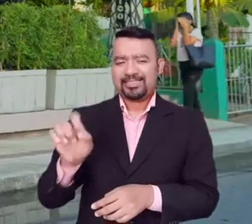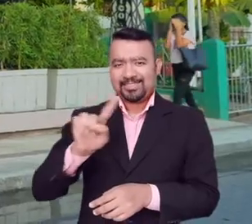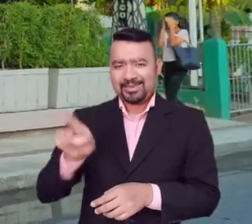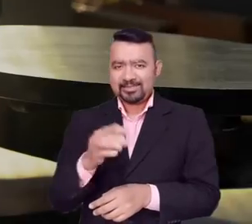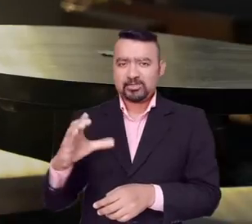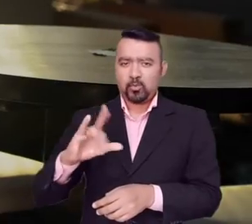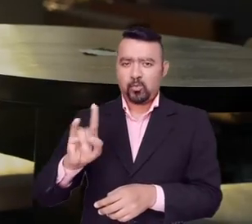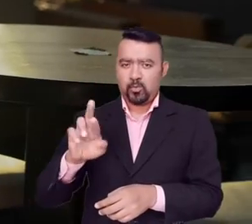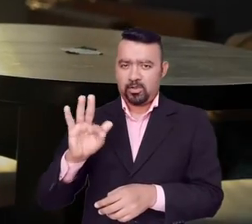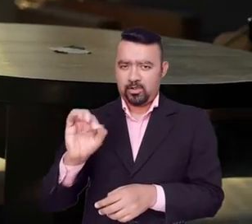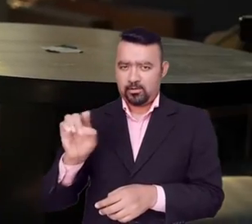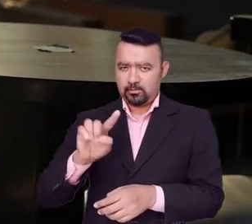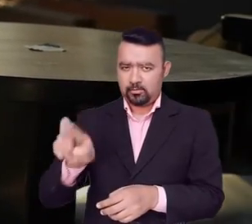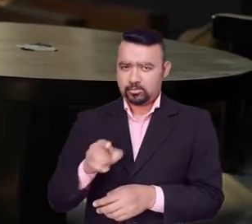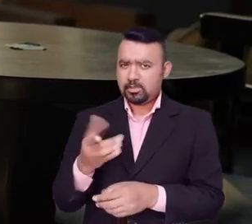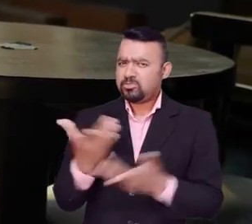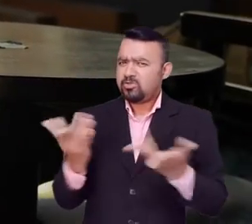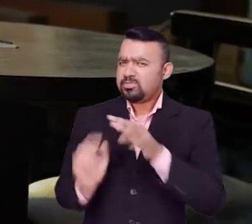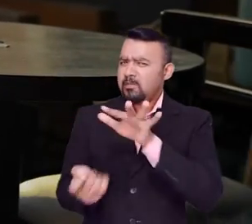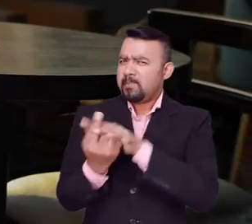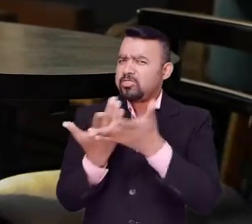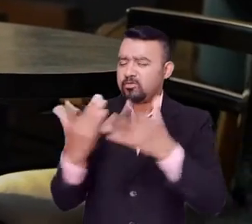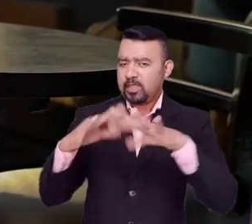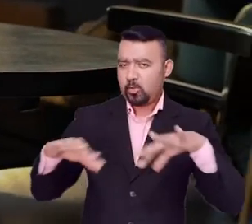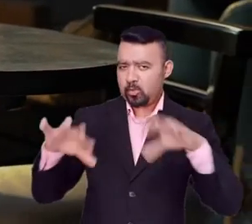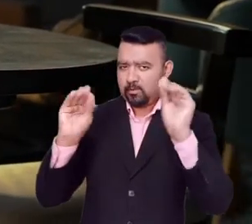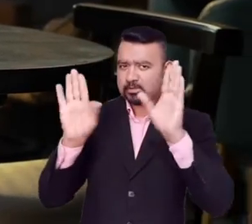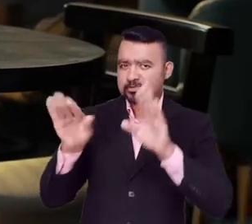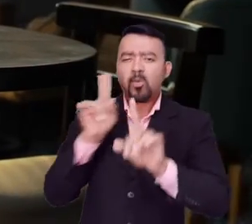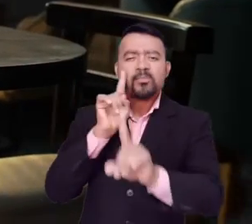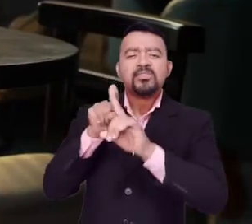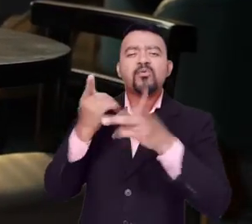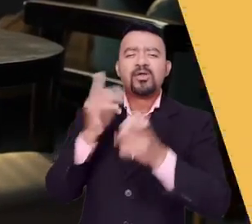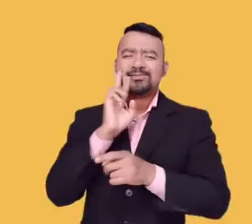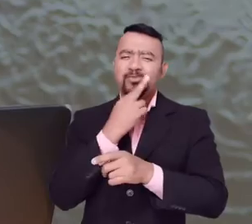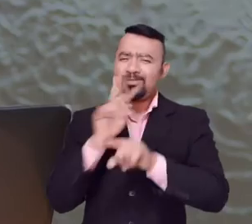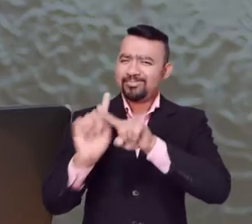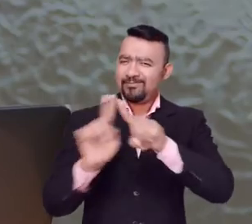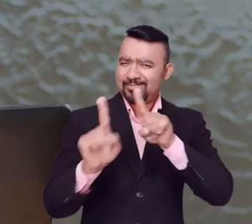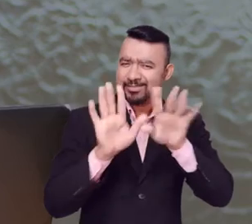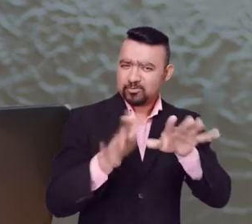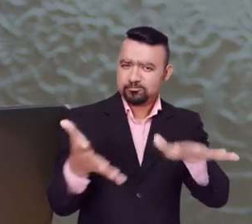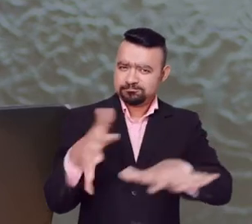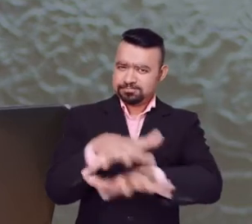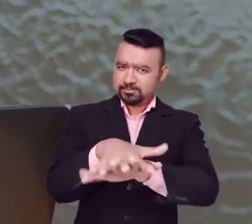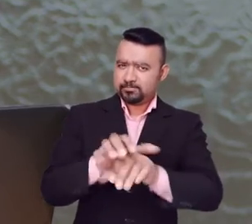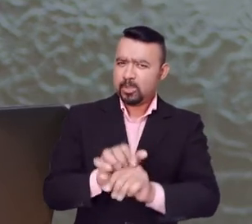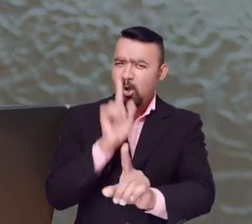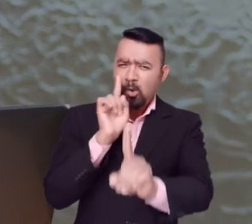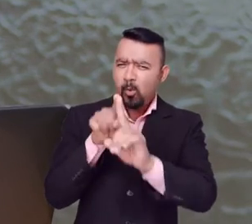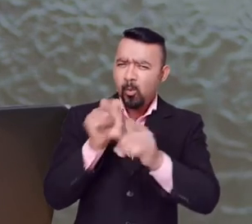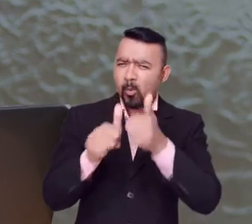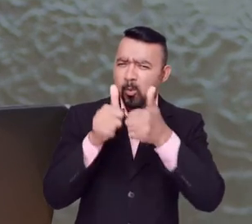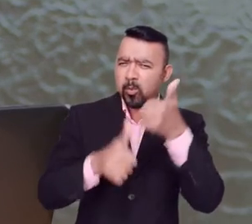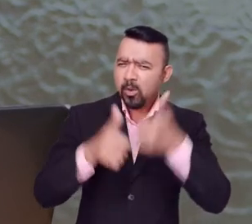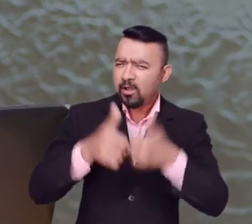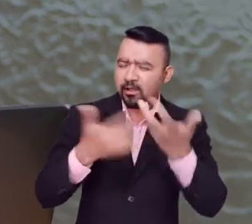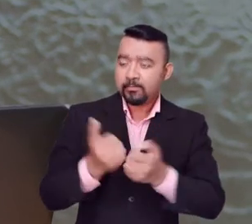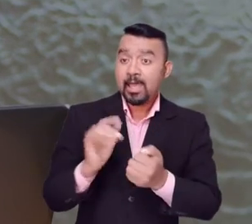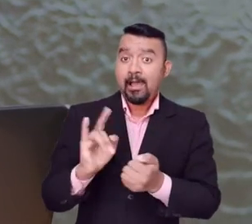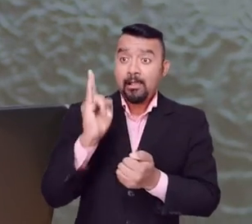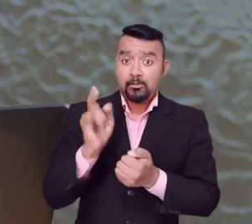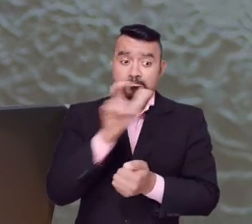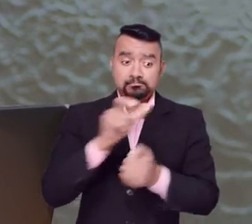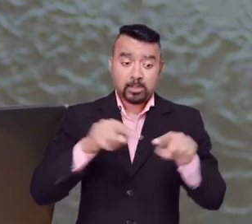primer grupo gastronómico que nace en Urabá. Nuestro formato es multimarca y nuestra misión se centra en la creación